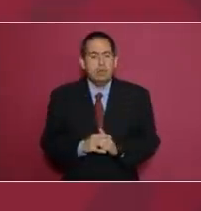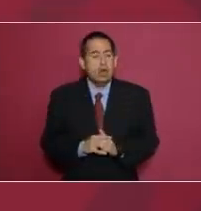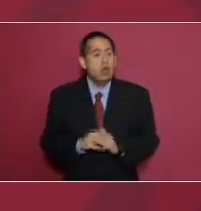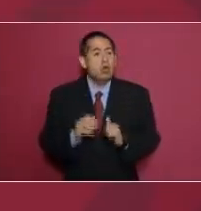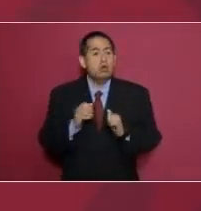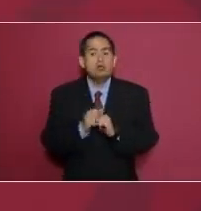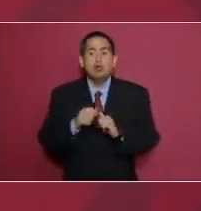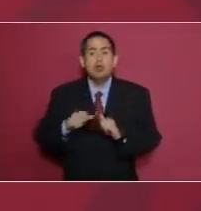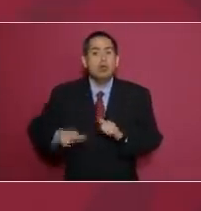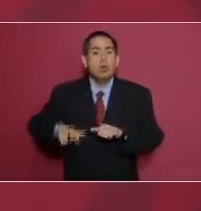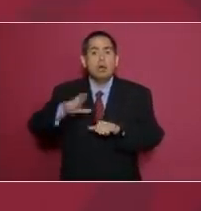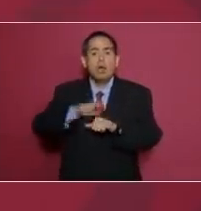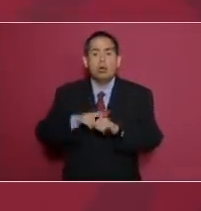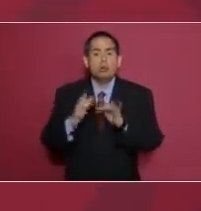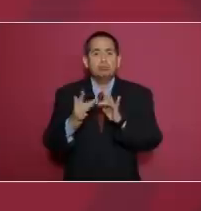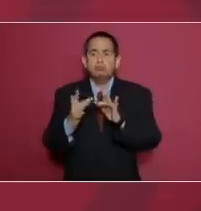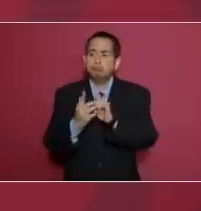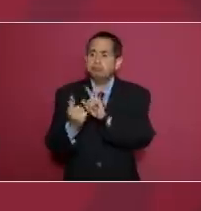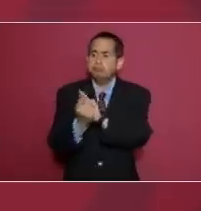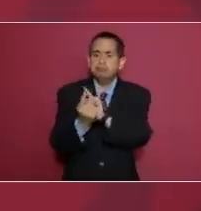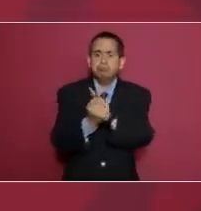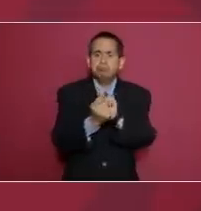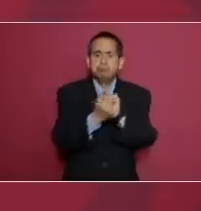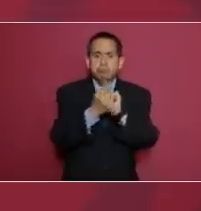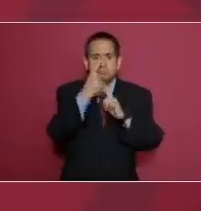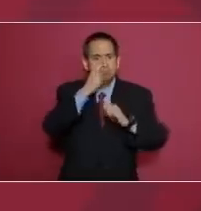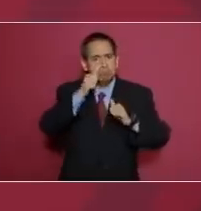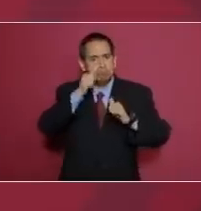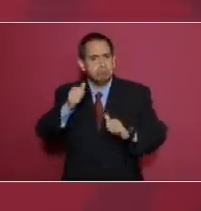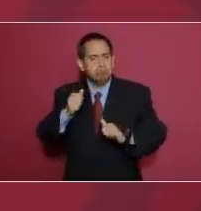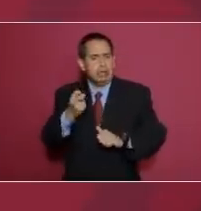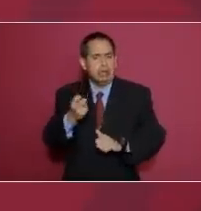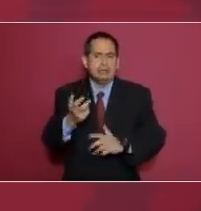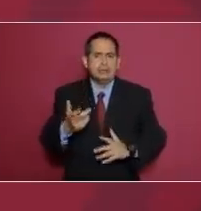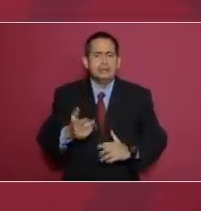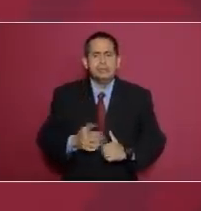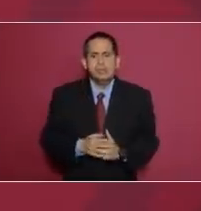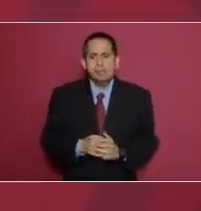gobernadores para atender esto,